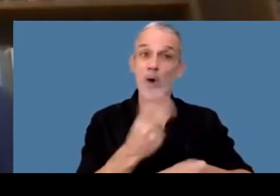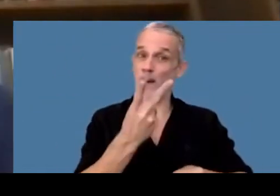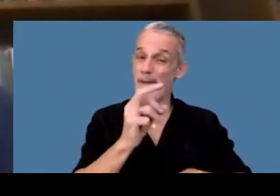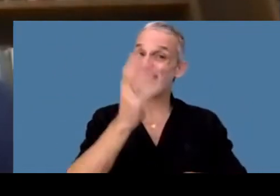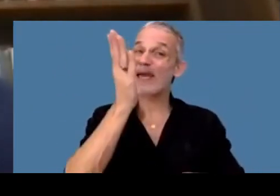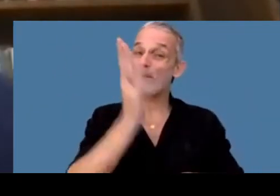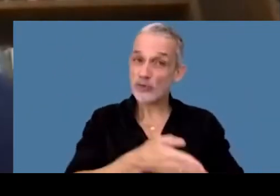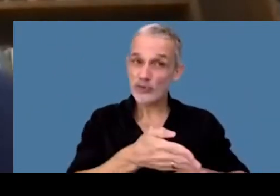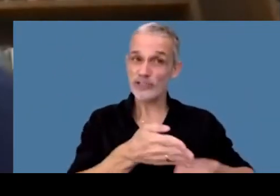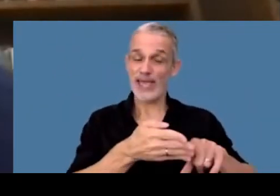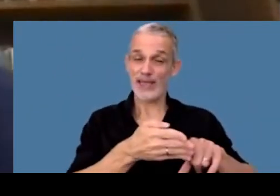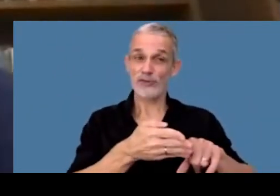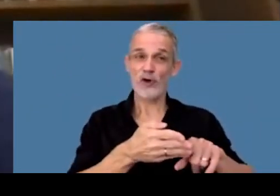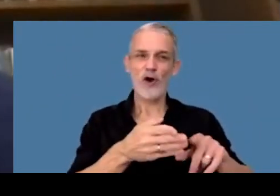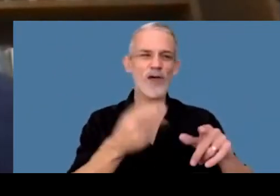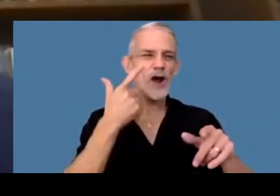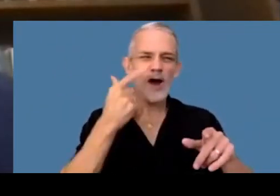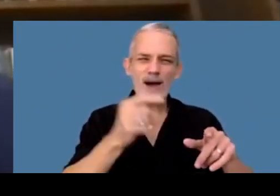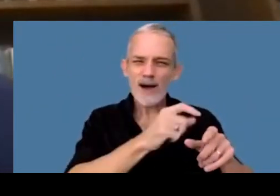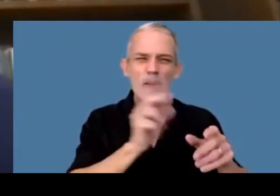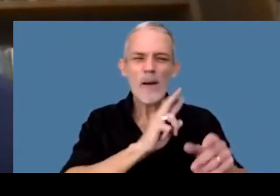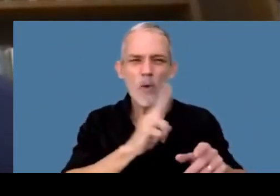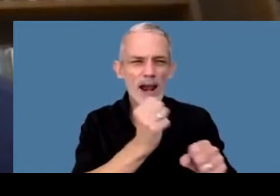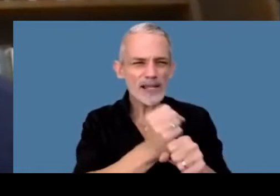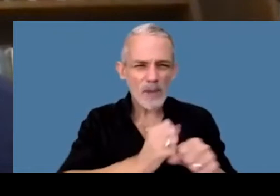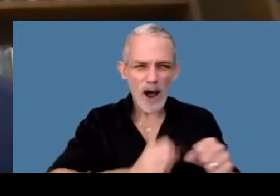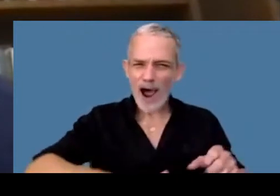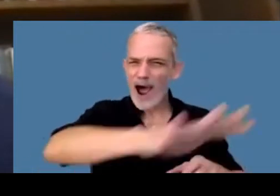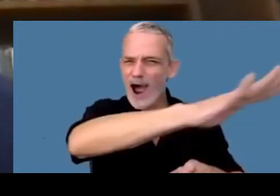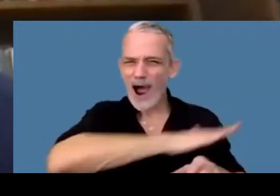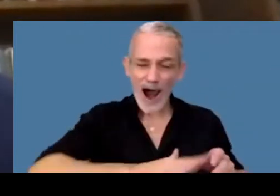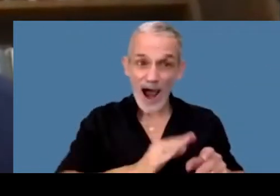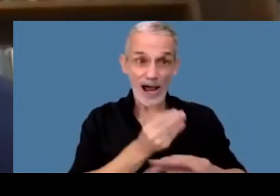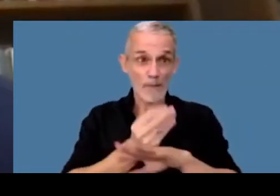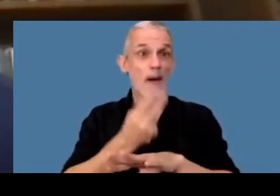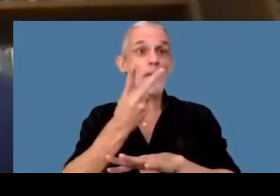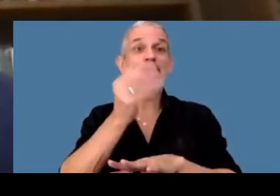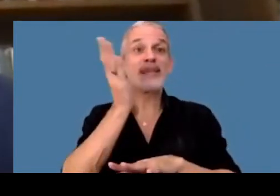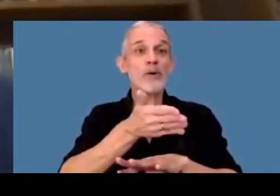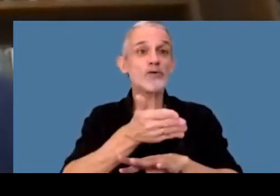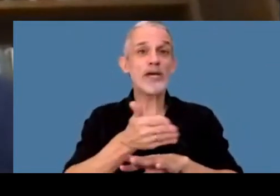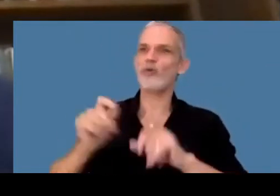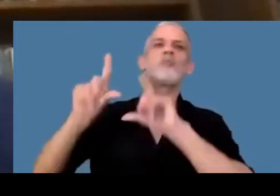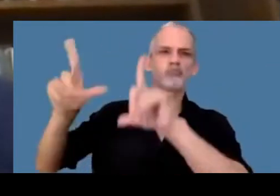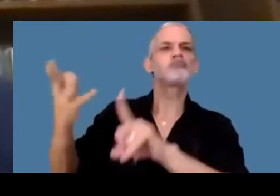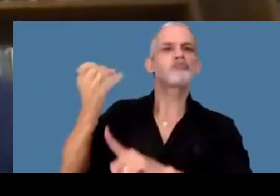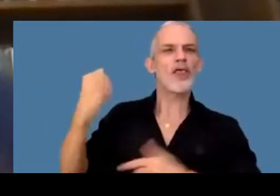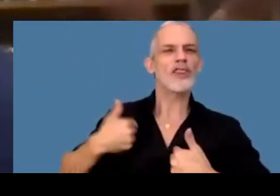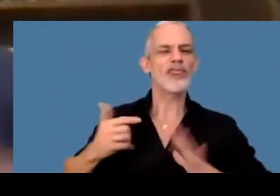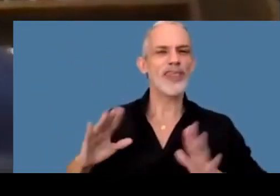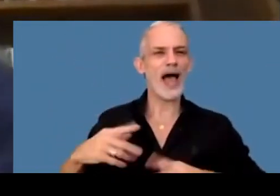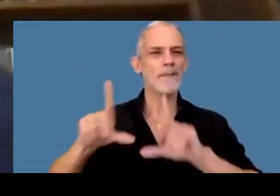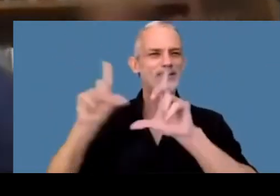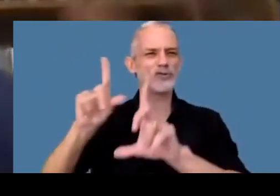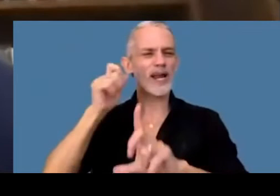20% de los y las trabajadoras del universo que pretende representar, y bueno,